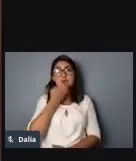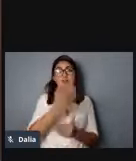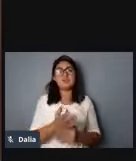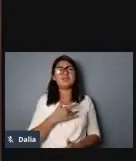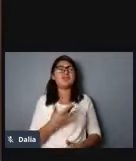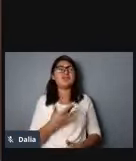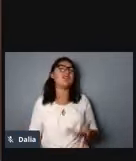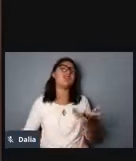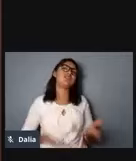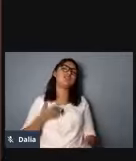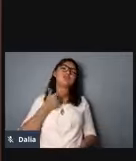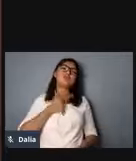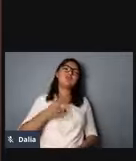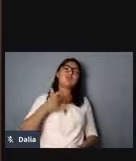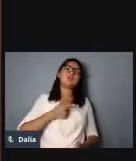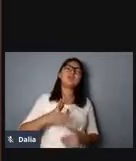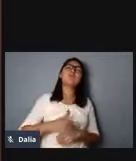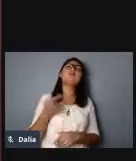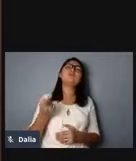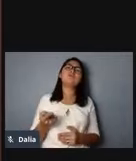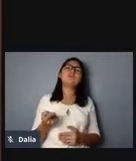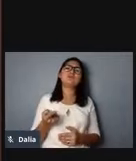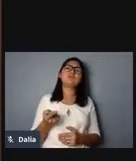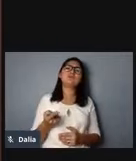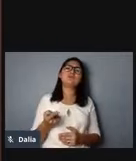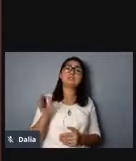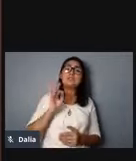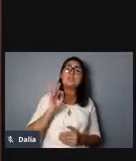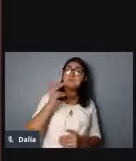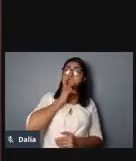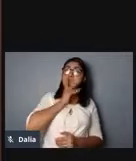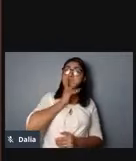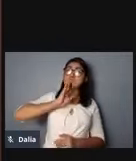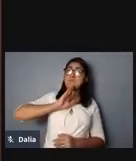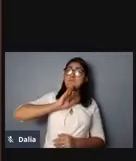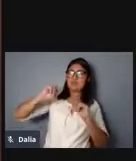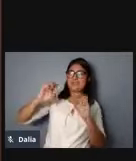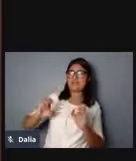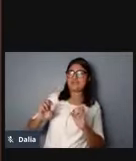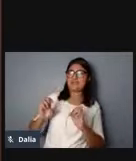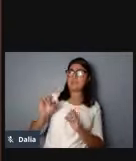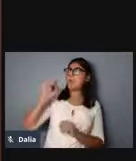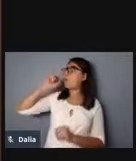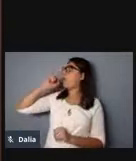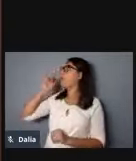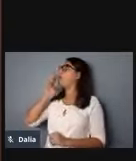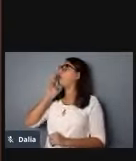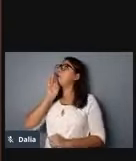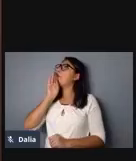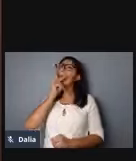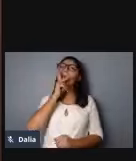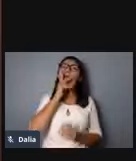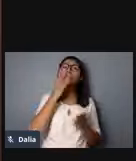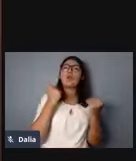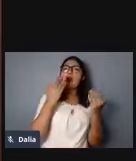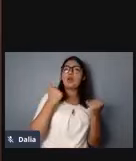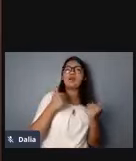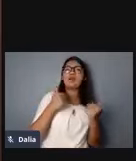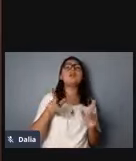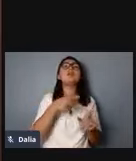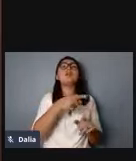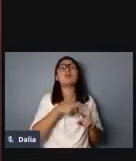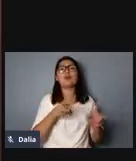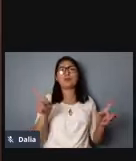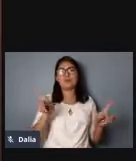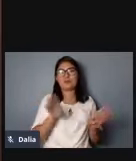regresen y tú no estés allí como estás hoy día con ellos pegados al aula, ¿no? Tal vez identificar,